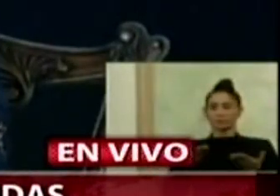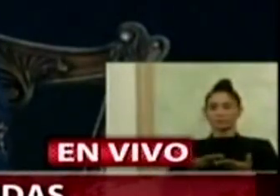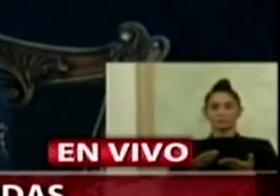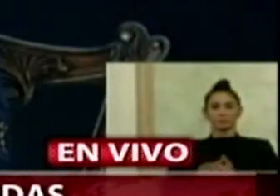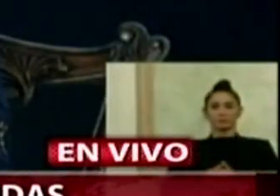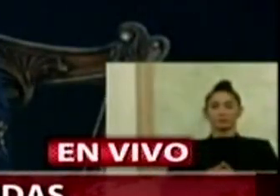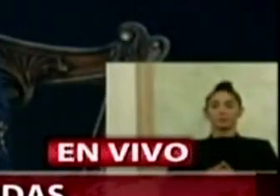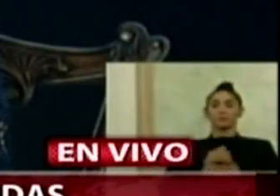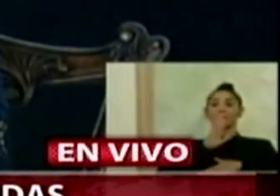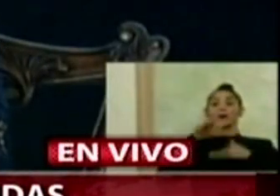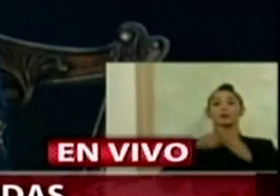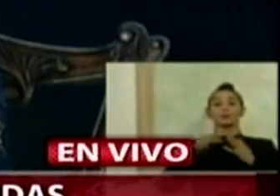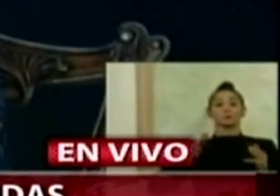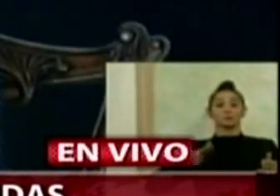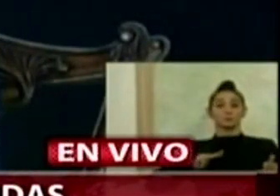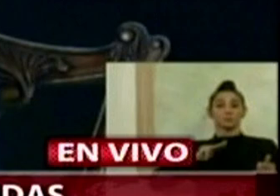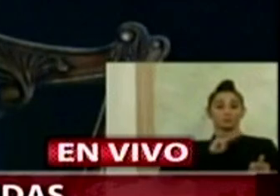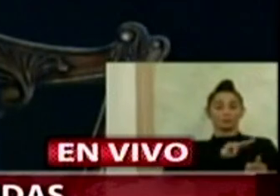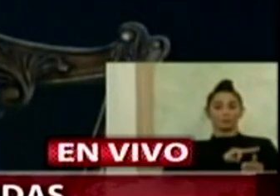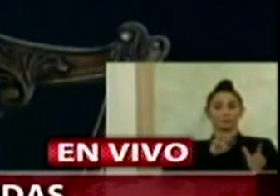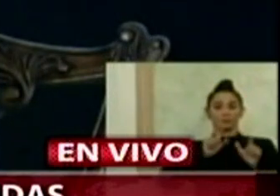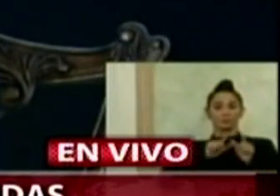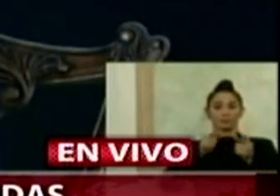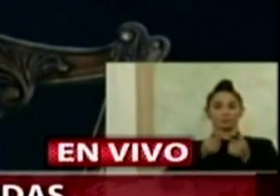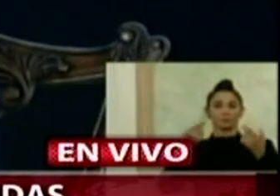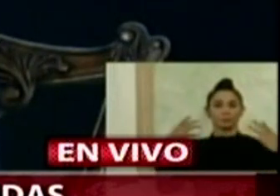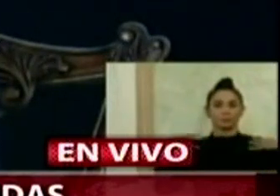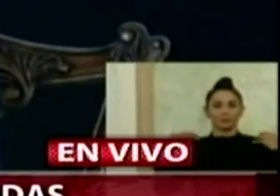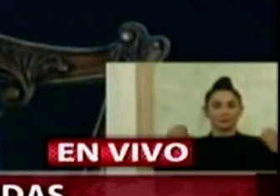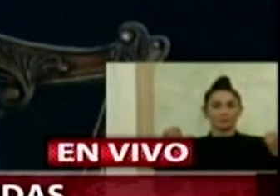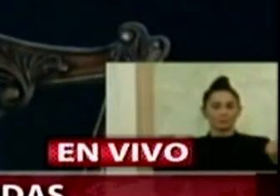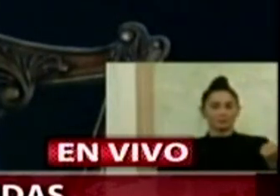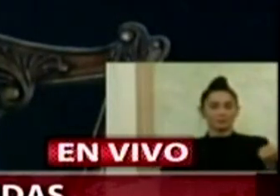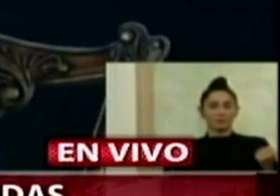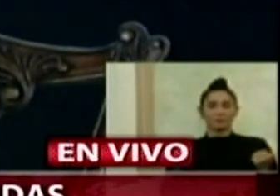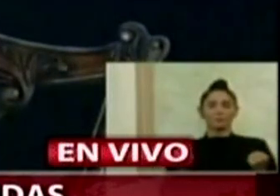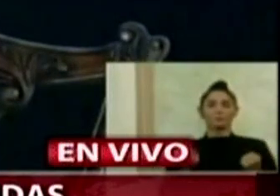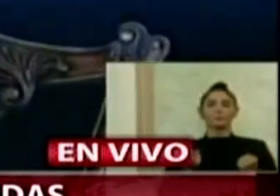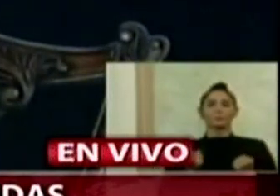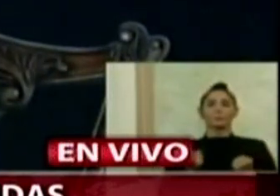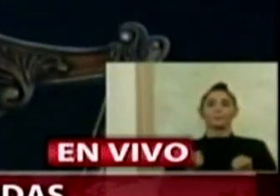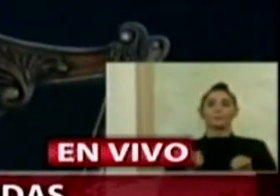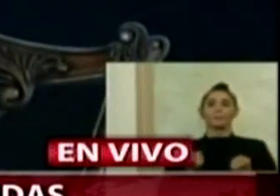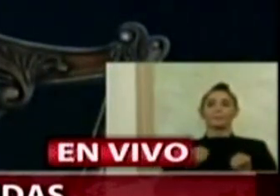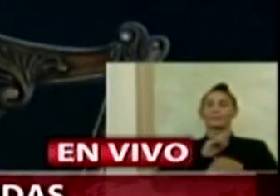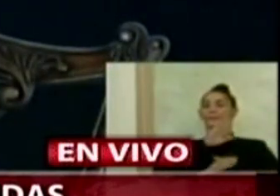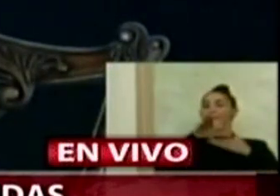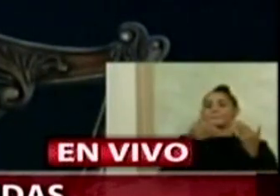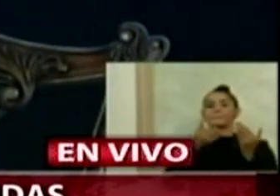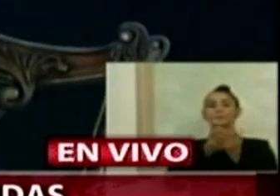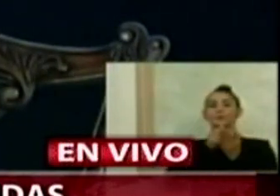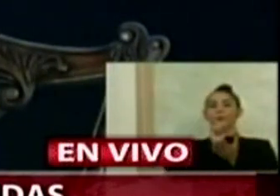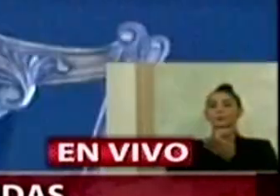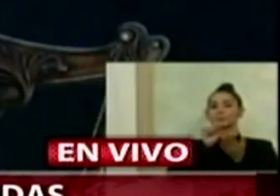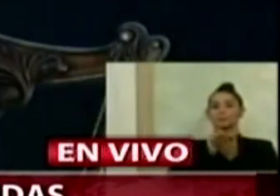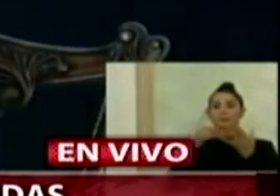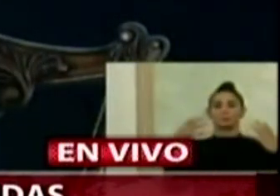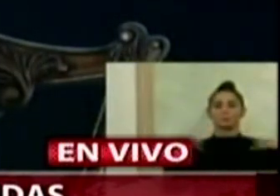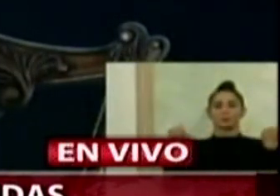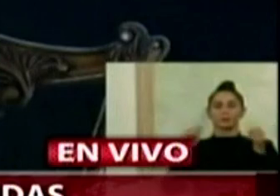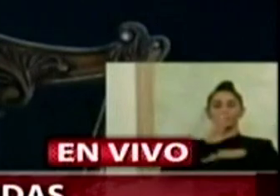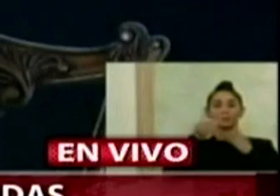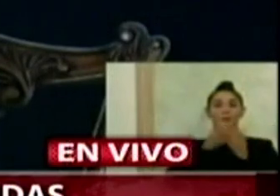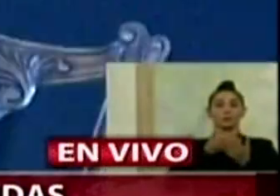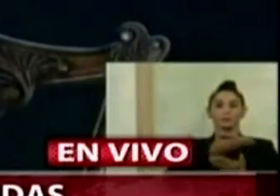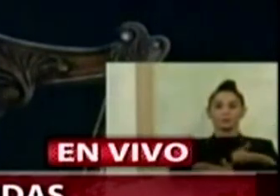A todos los miembros del Gabinete de Salud y de todo el sistema de salud, y a todos ustedes que hoy